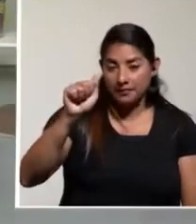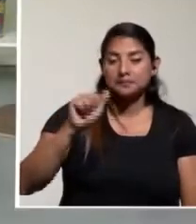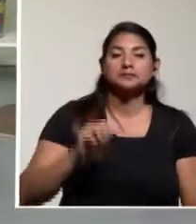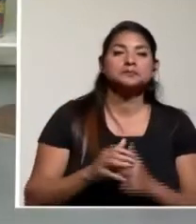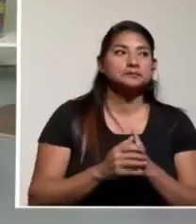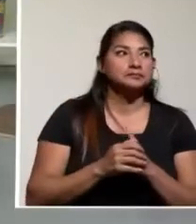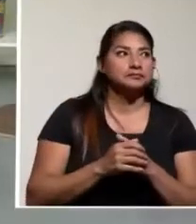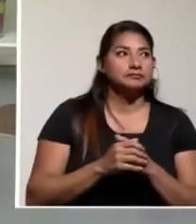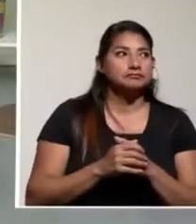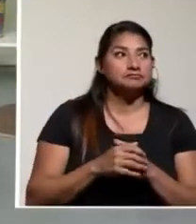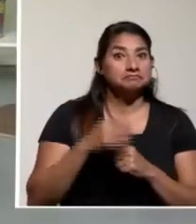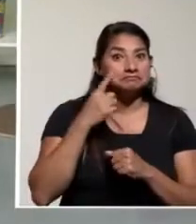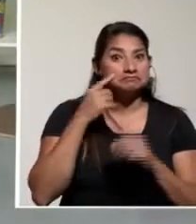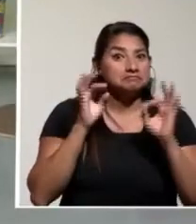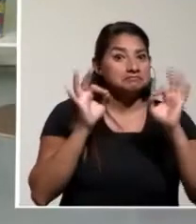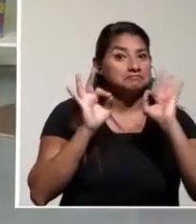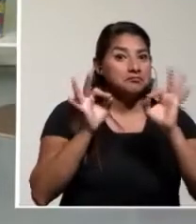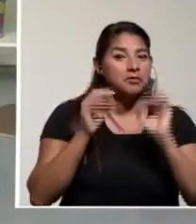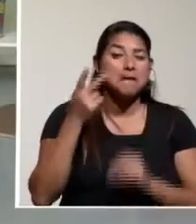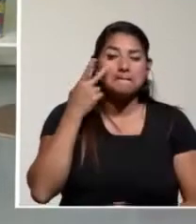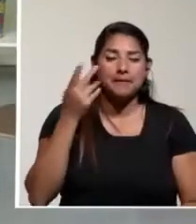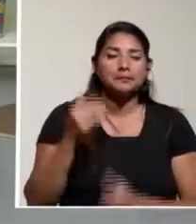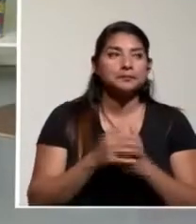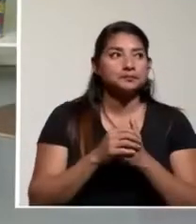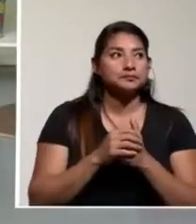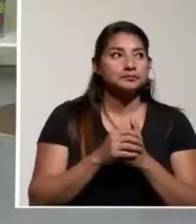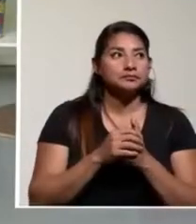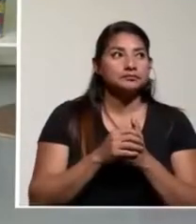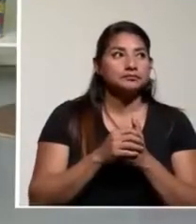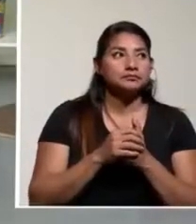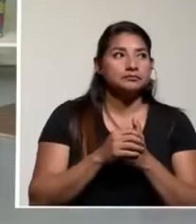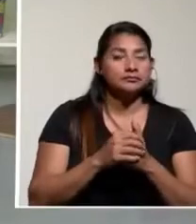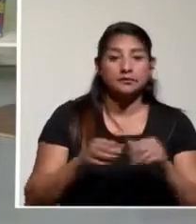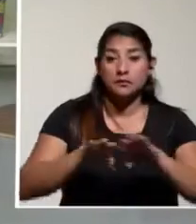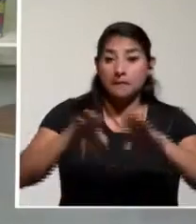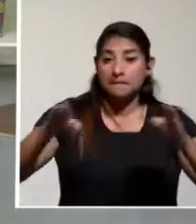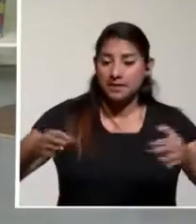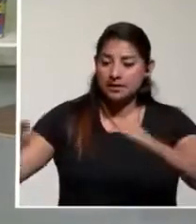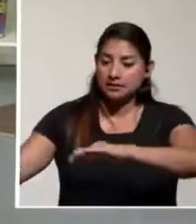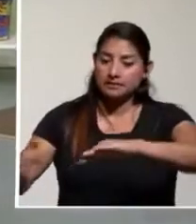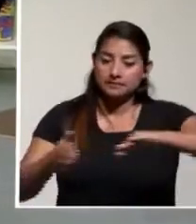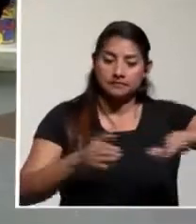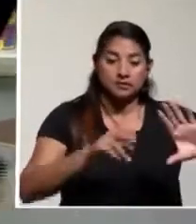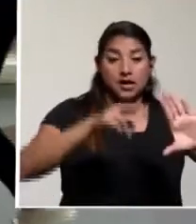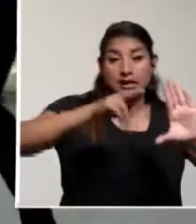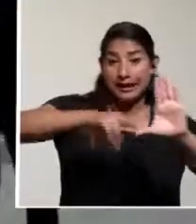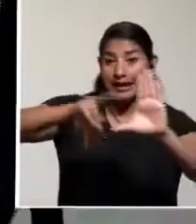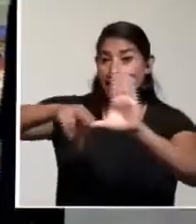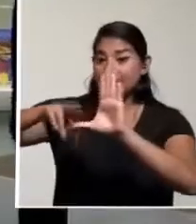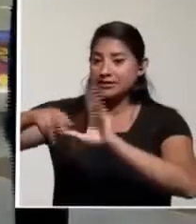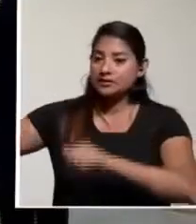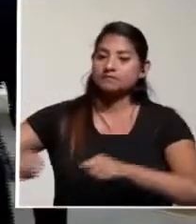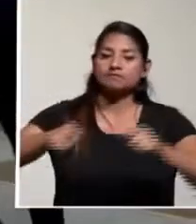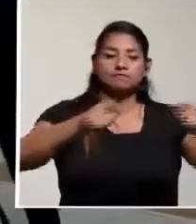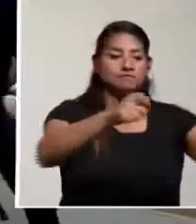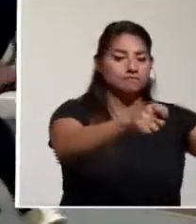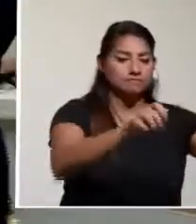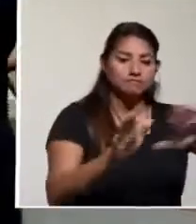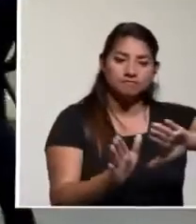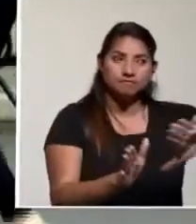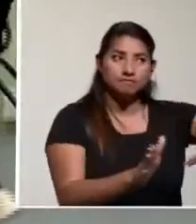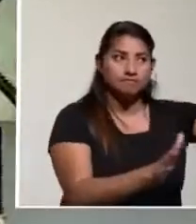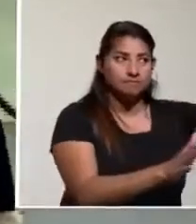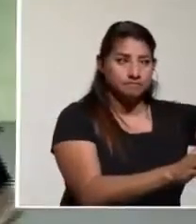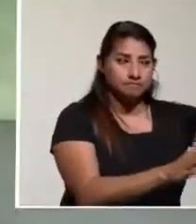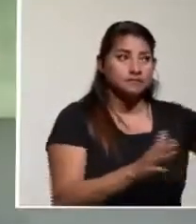¡Pandereta! Sí. Muy bien, vea, niña Carla. Ajá. Vamos a recoger la mesa y las sillas y las vamos a poner por